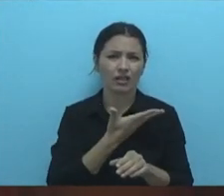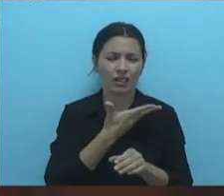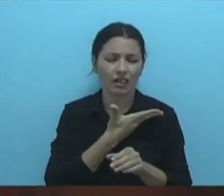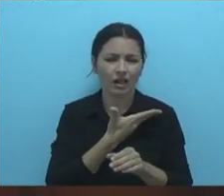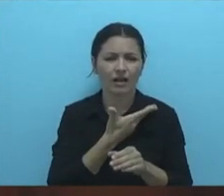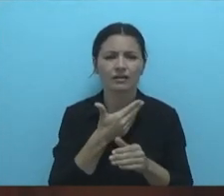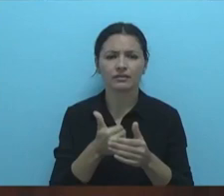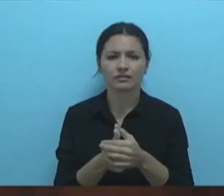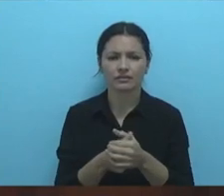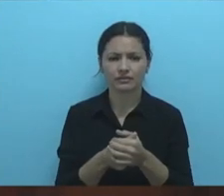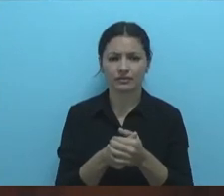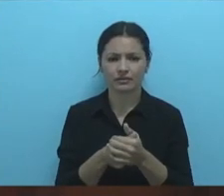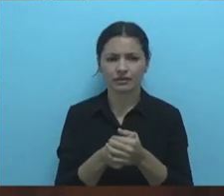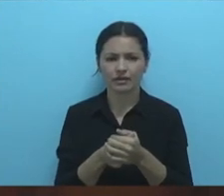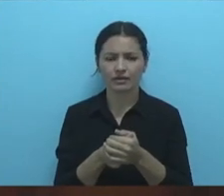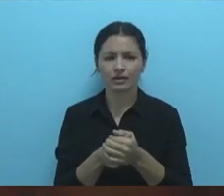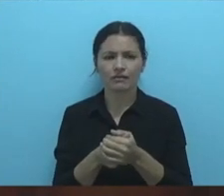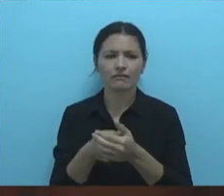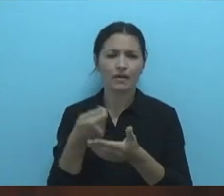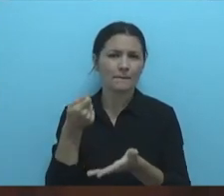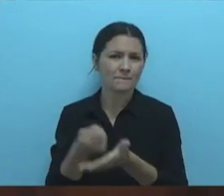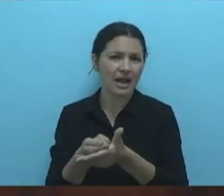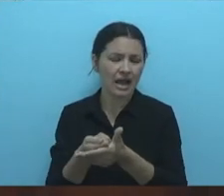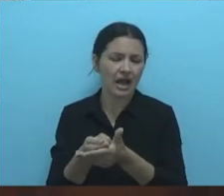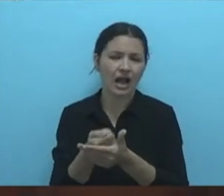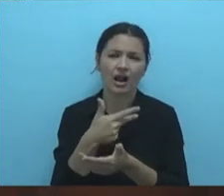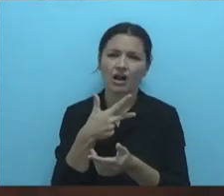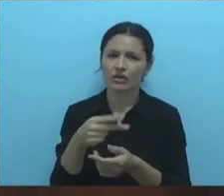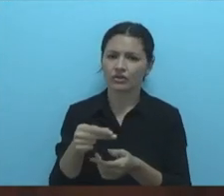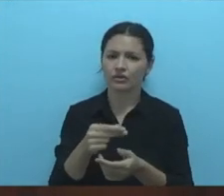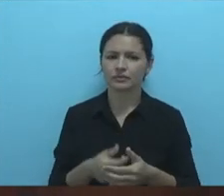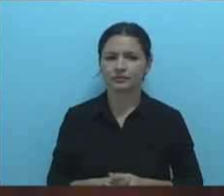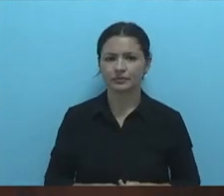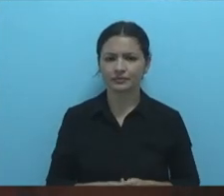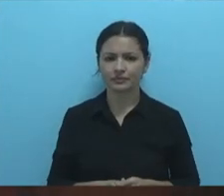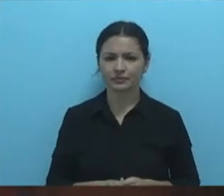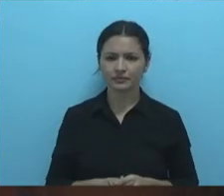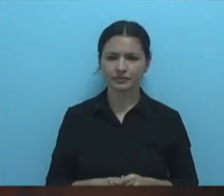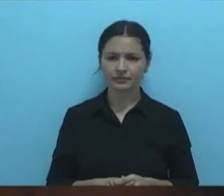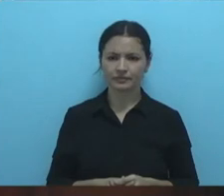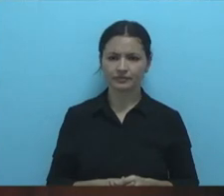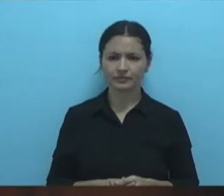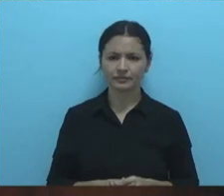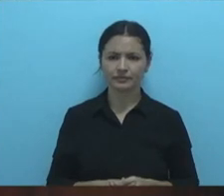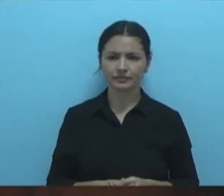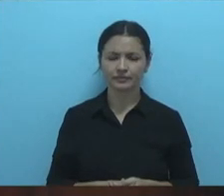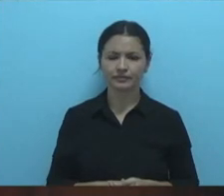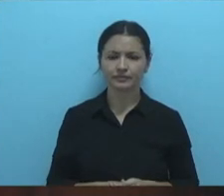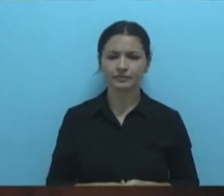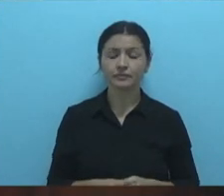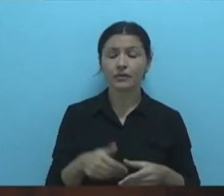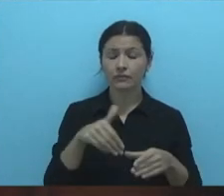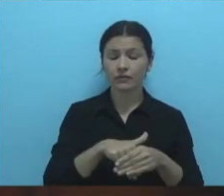histórica de la campaña 2022 2023 a consideración el tratamiento sobre tablas del proyecto de